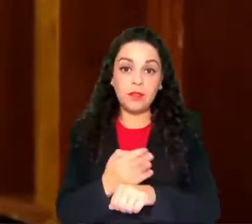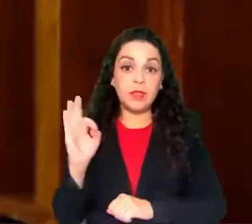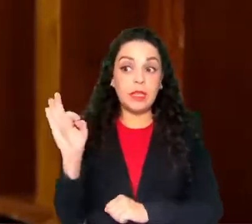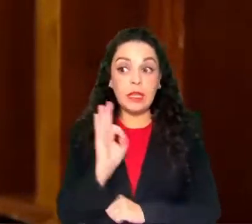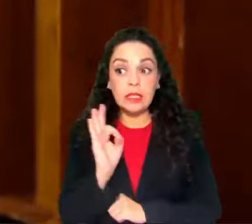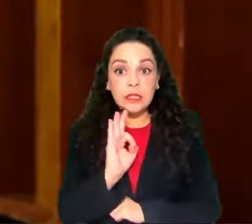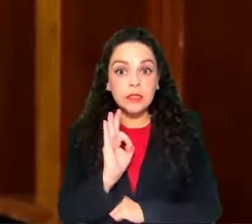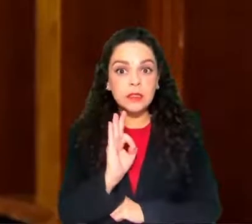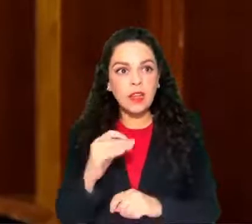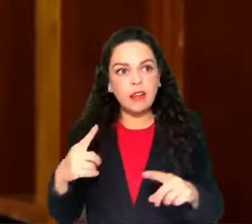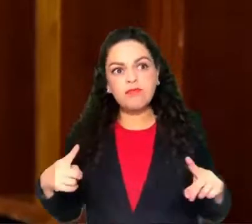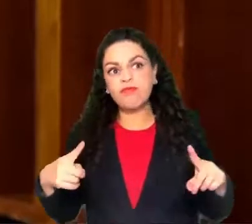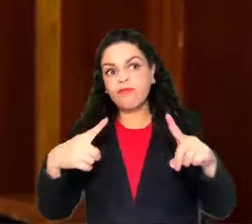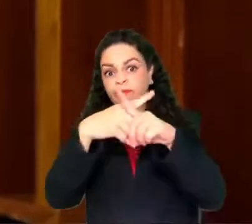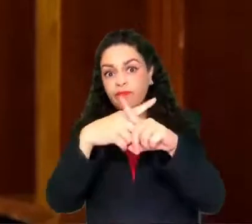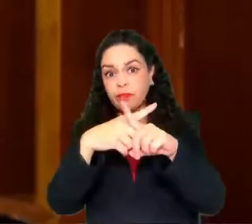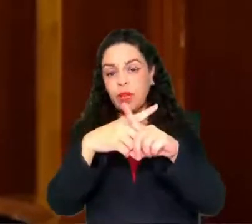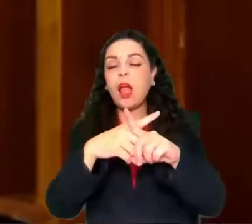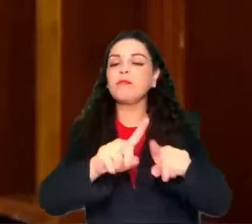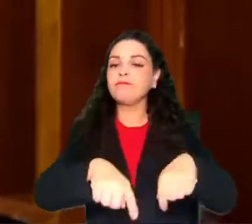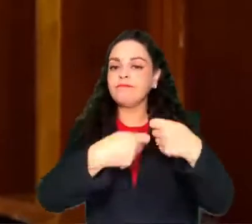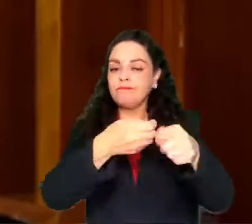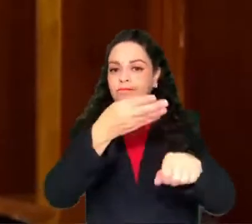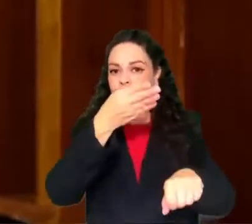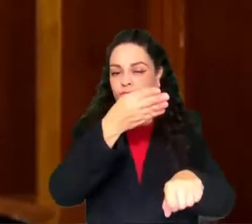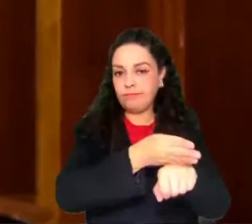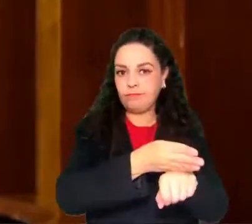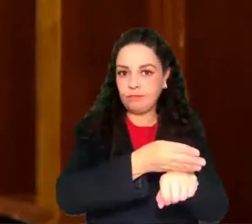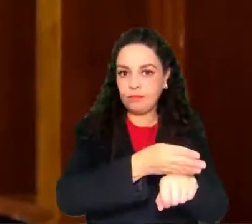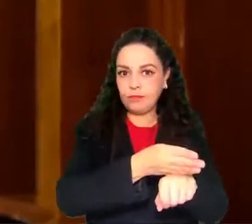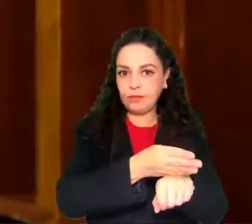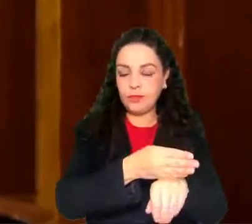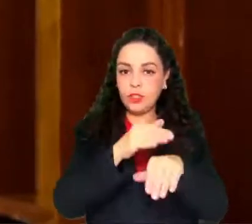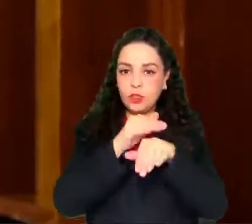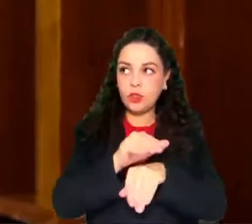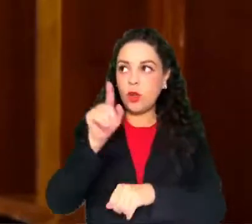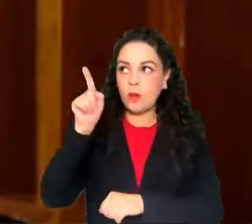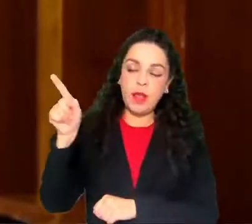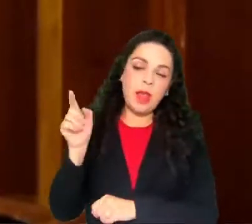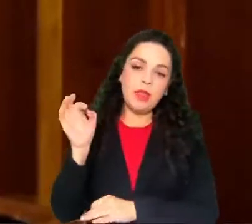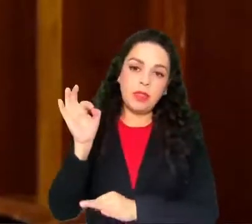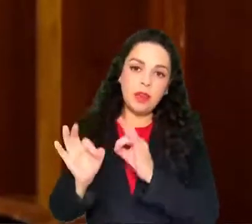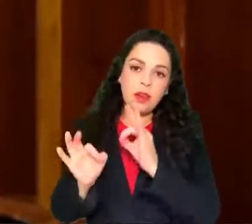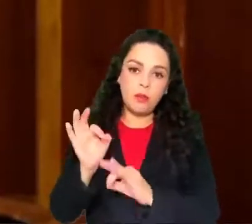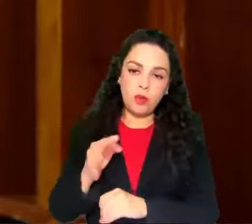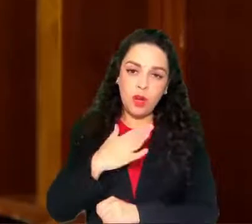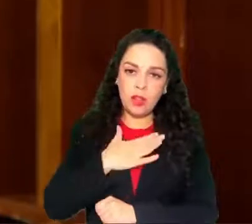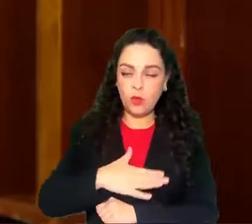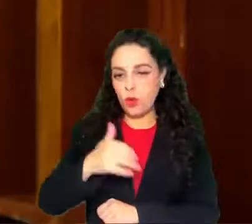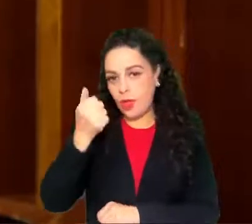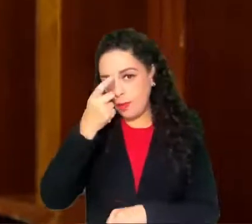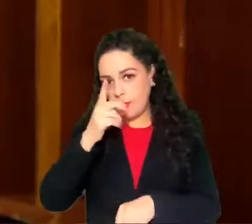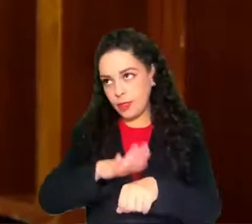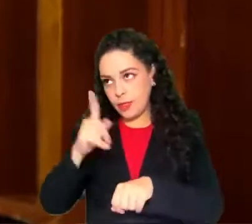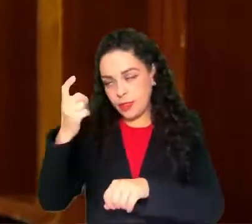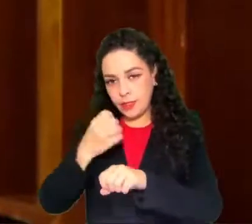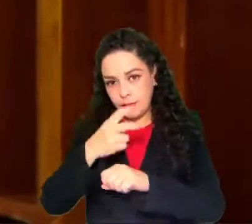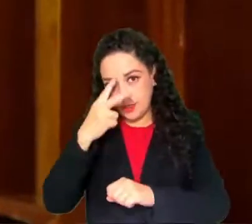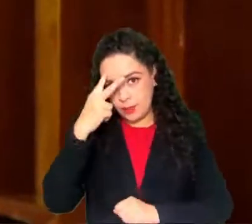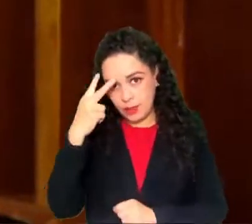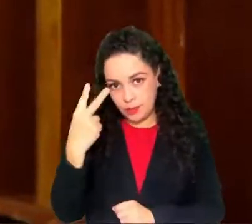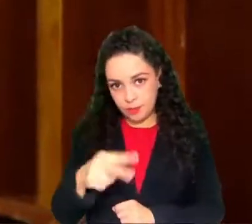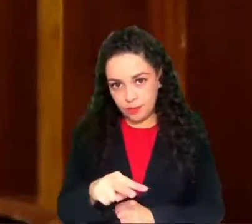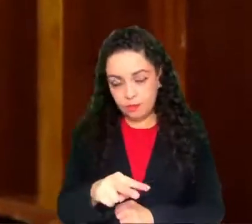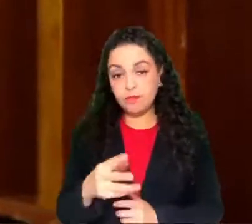competencia del tribunal de justicia administrativa del estado de mexico revisar el ingreso egreso manejo custodia y